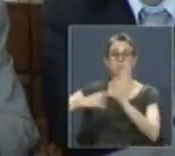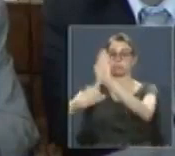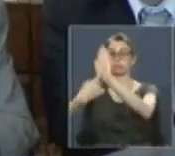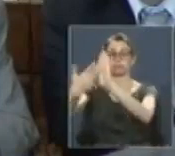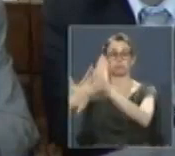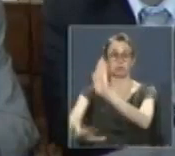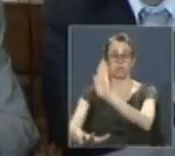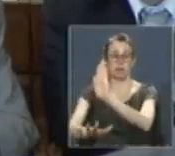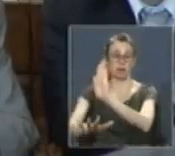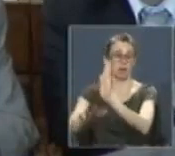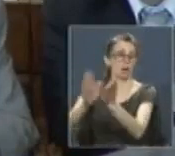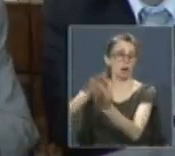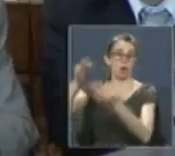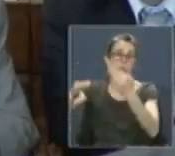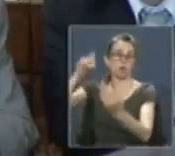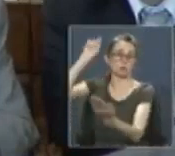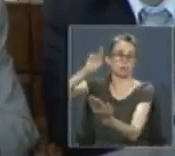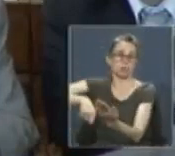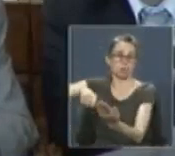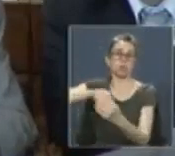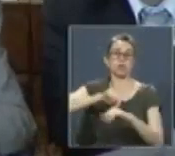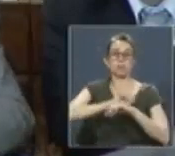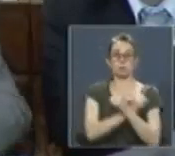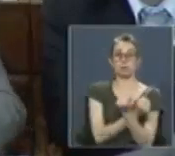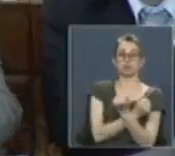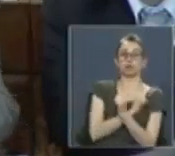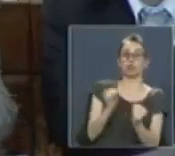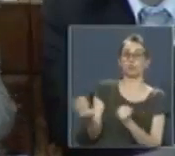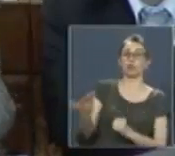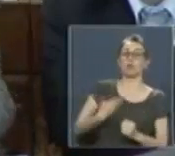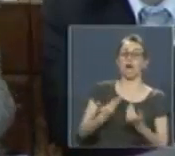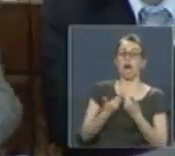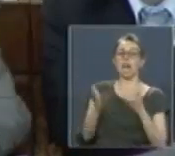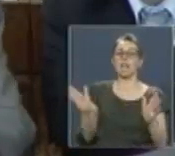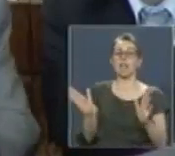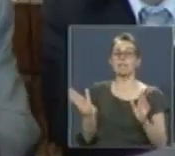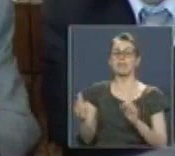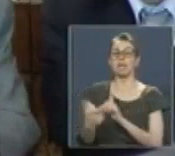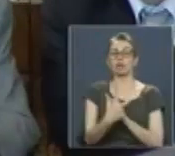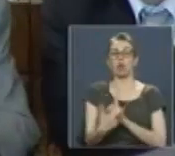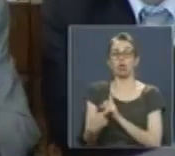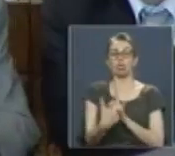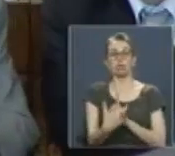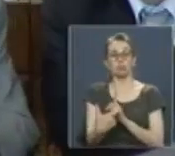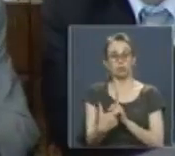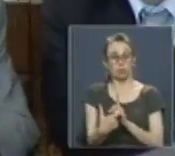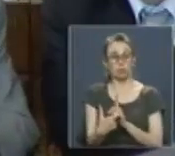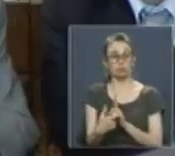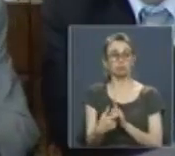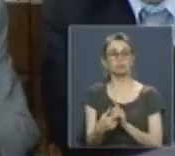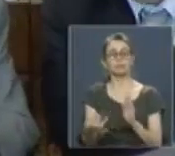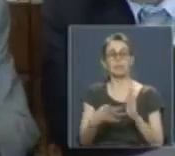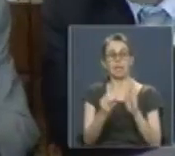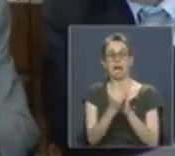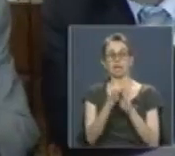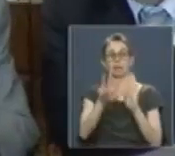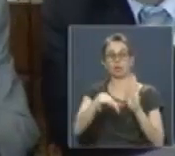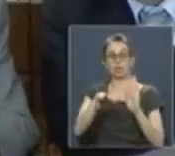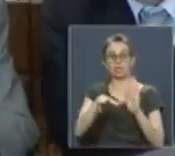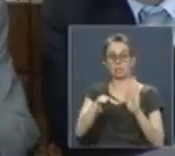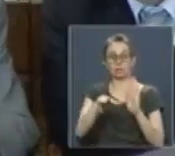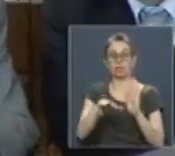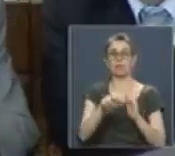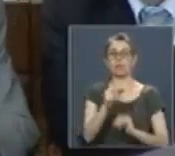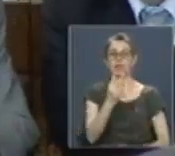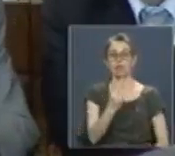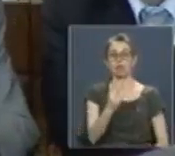cual hará imposible para el reo obtener la libertad condicional. Por infringir los artículos 19,